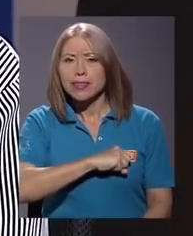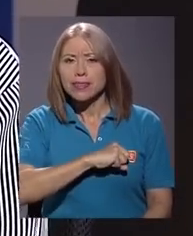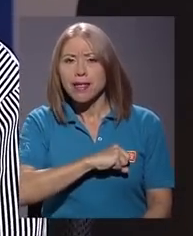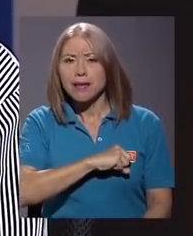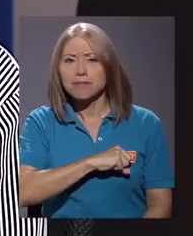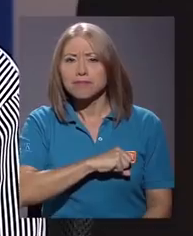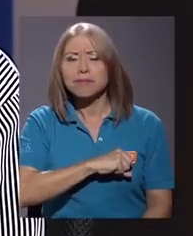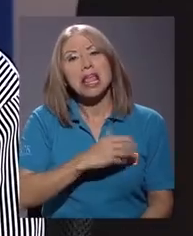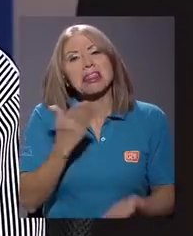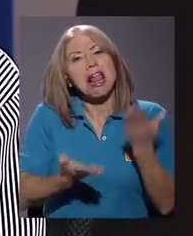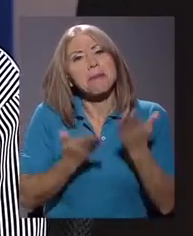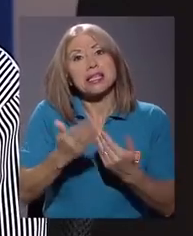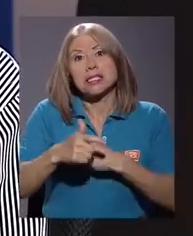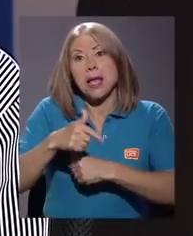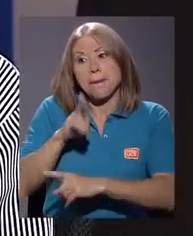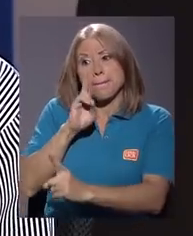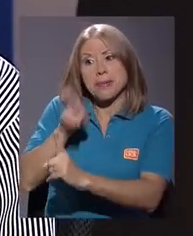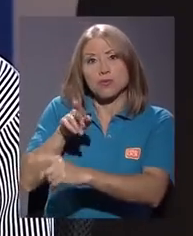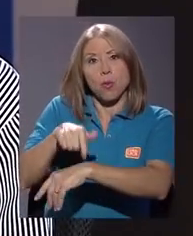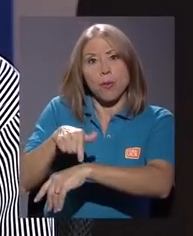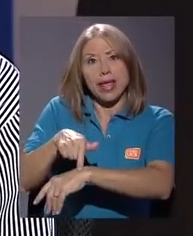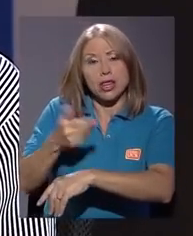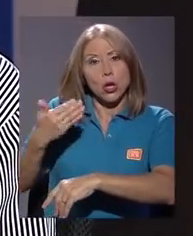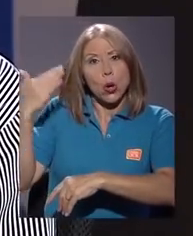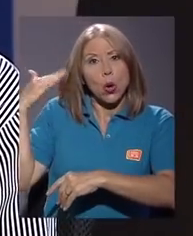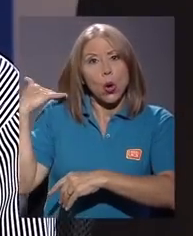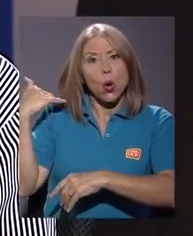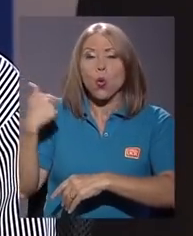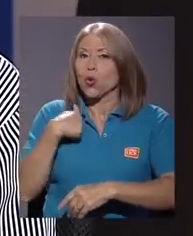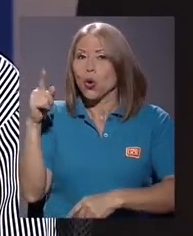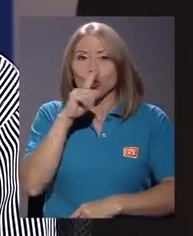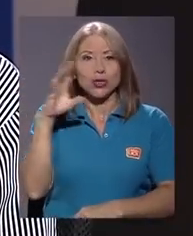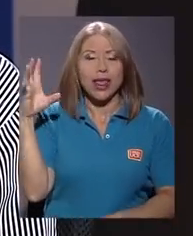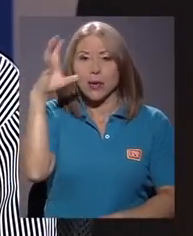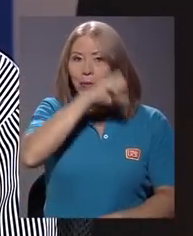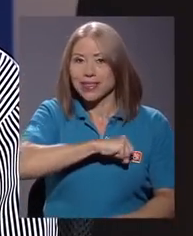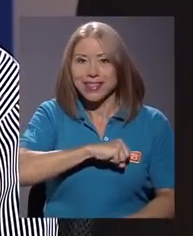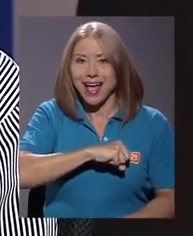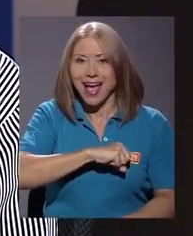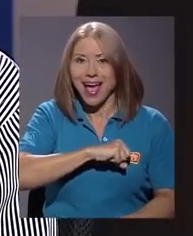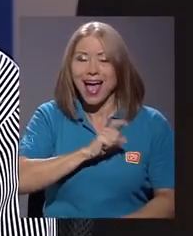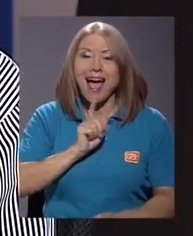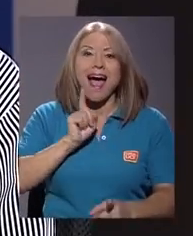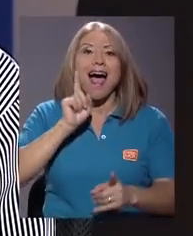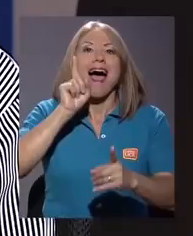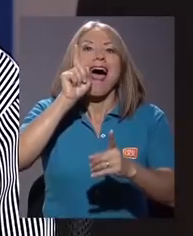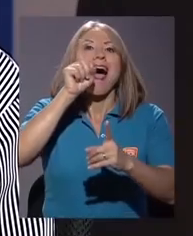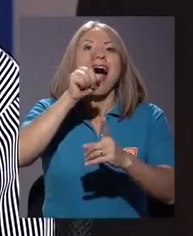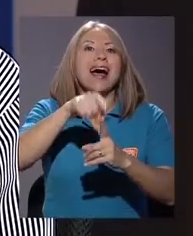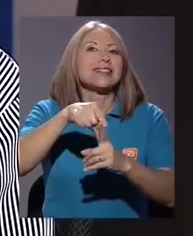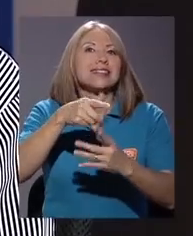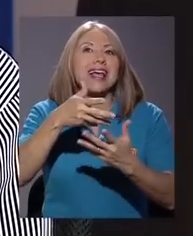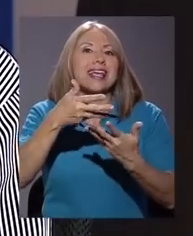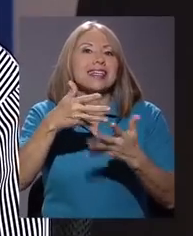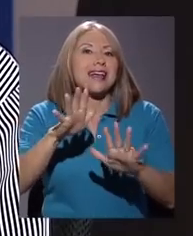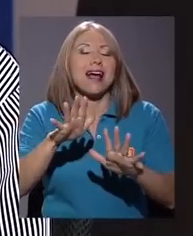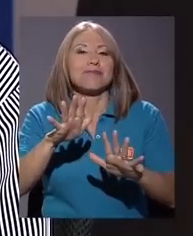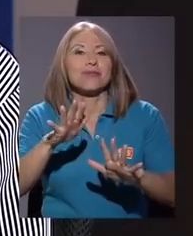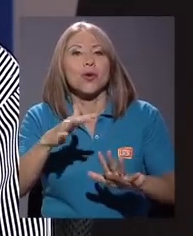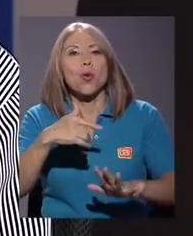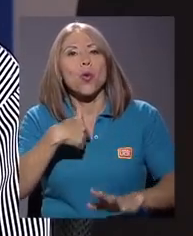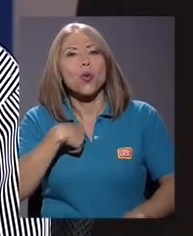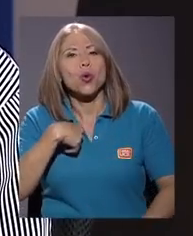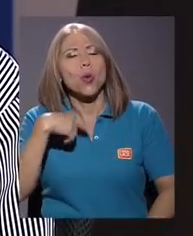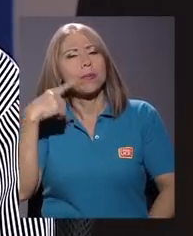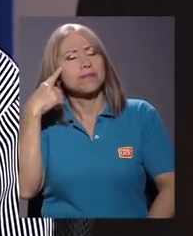momento tal vez uno no se da cuenta de de de lo que está construyendo hasta que de repente llegas a un punto verdad